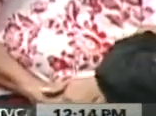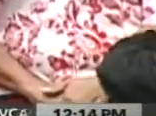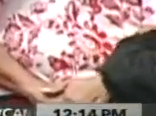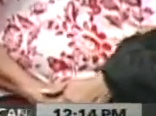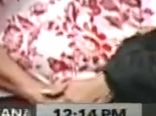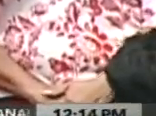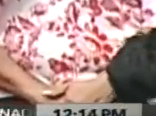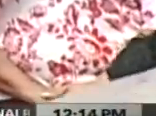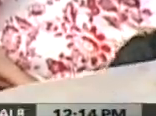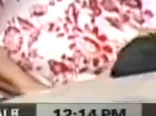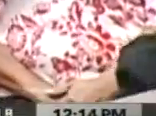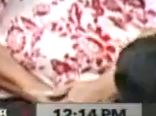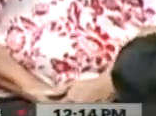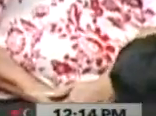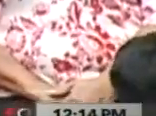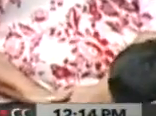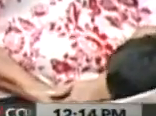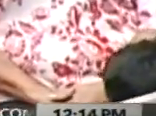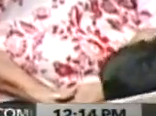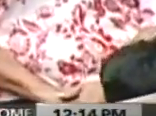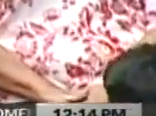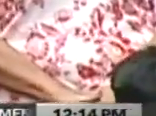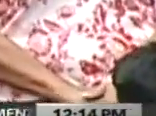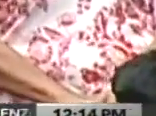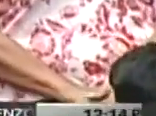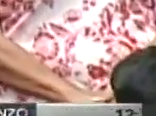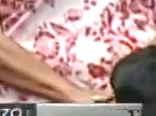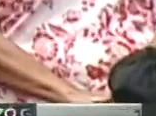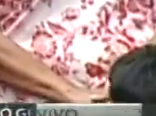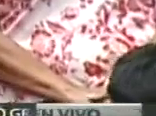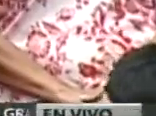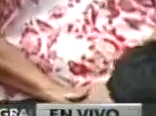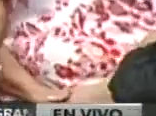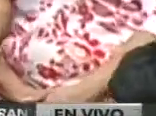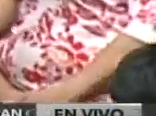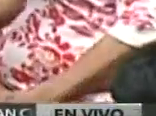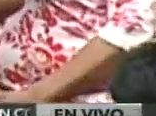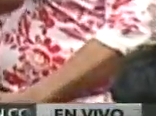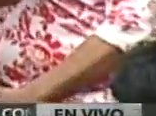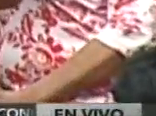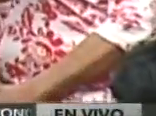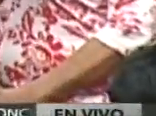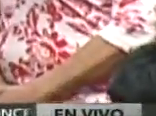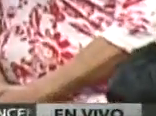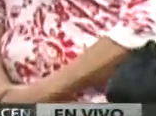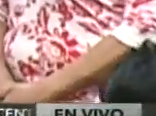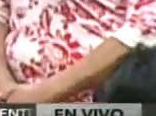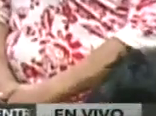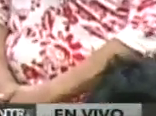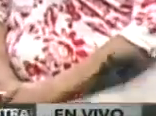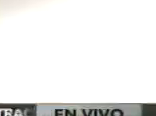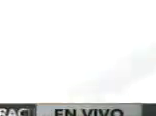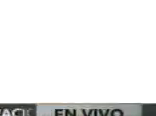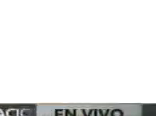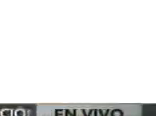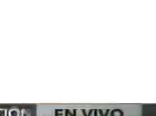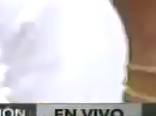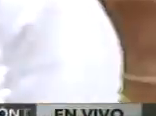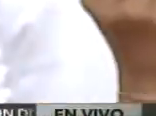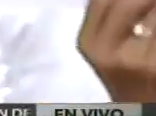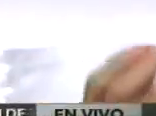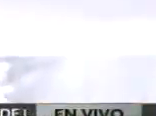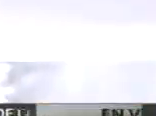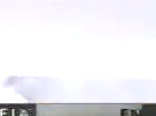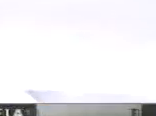Menos BTV, menos Radio Nacional, menos YBKE Mundial y miles de radios